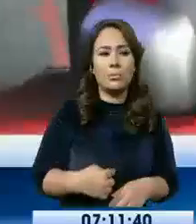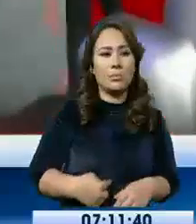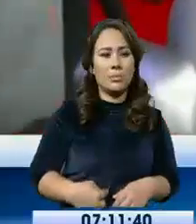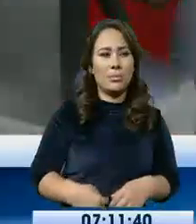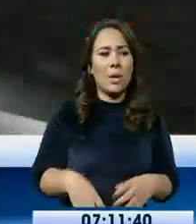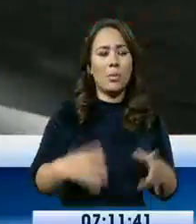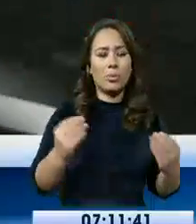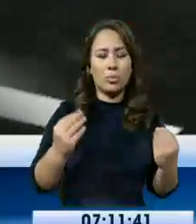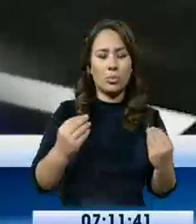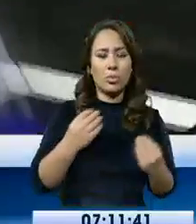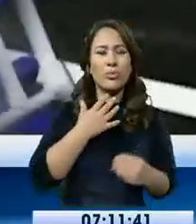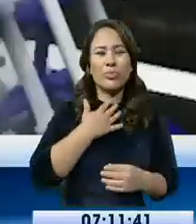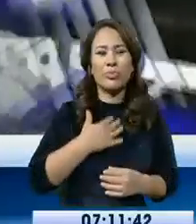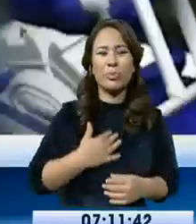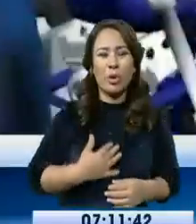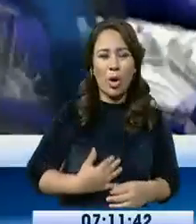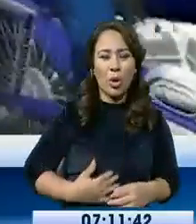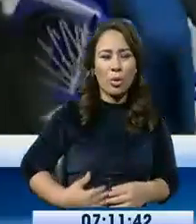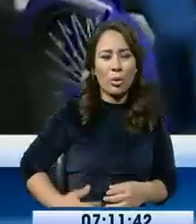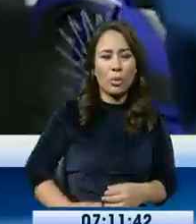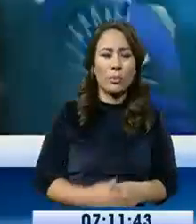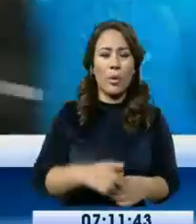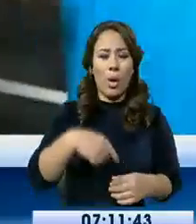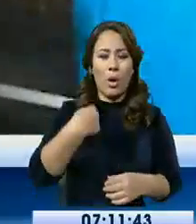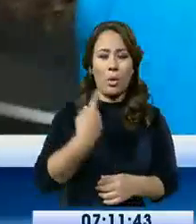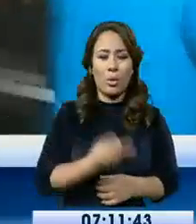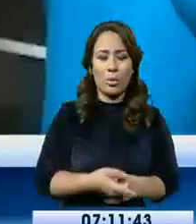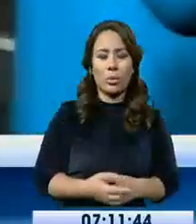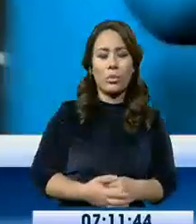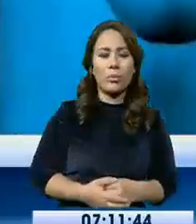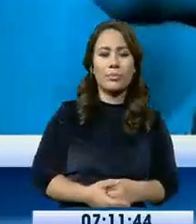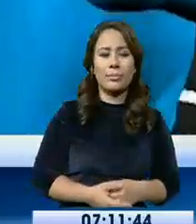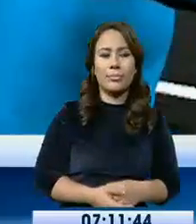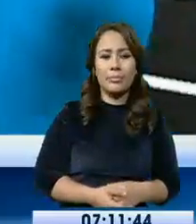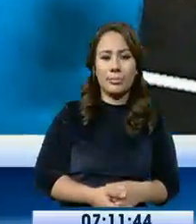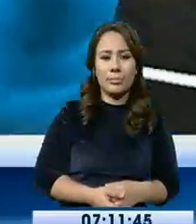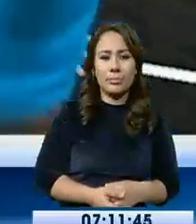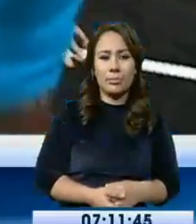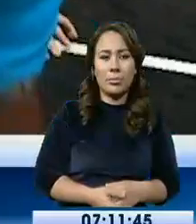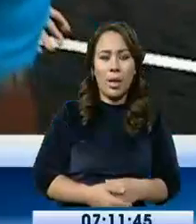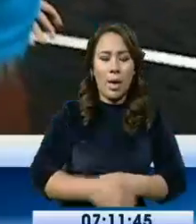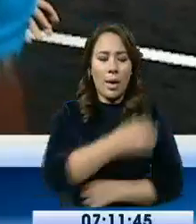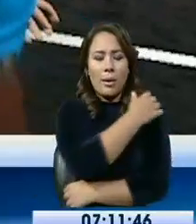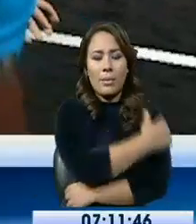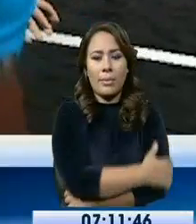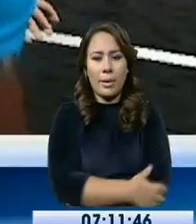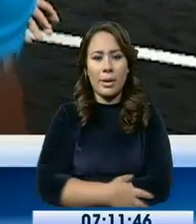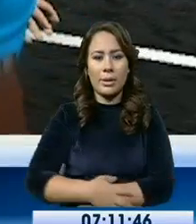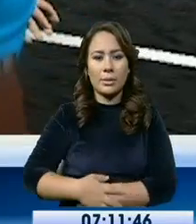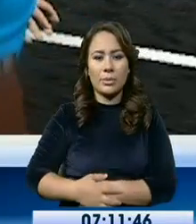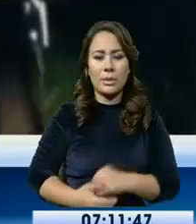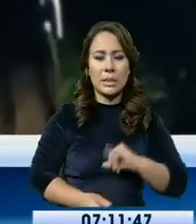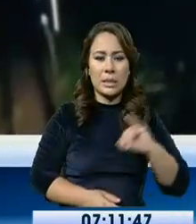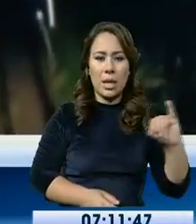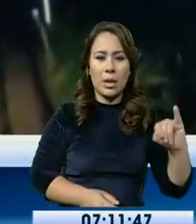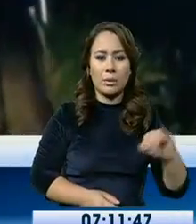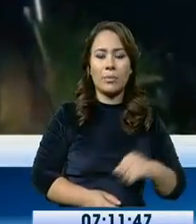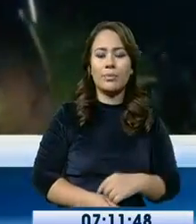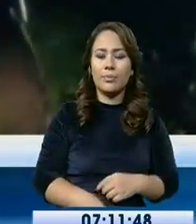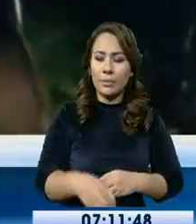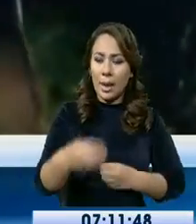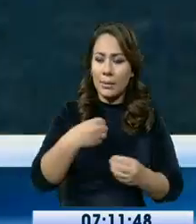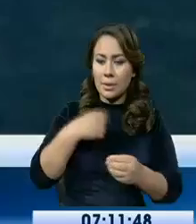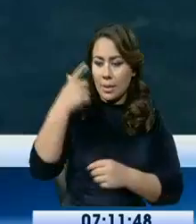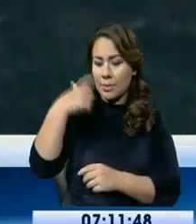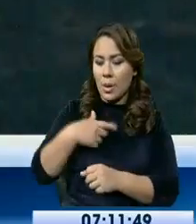hace un recorrido. Y otra bala que impactó a nivel de brazo izquierdo. Los sicarios, después